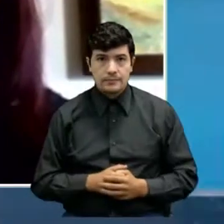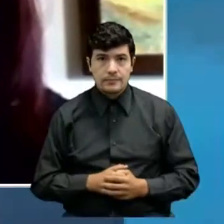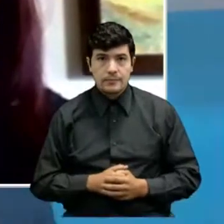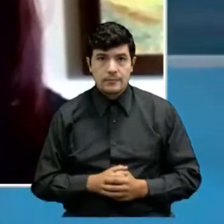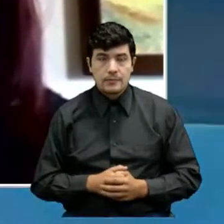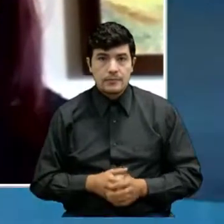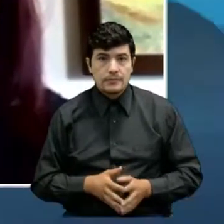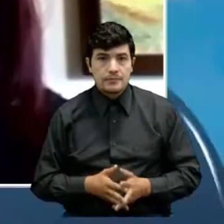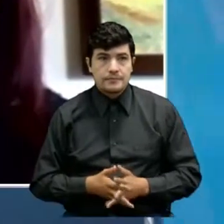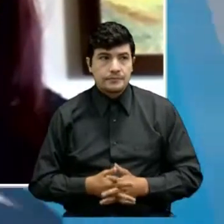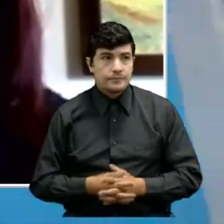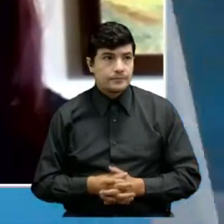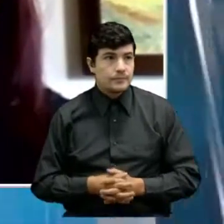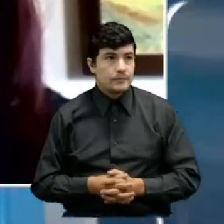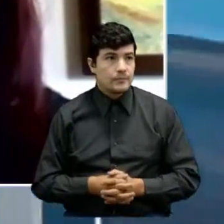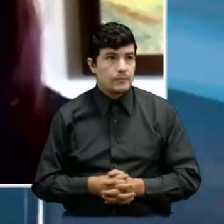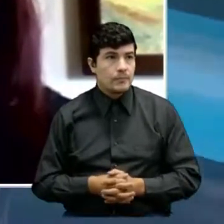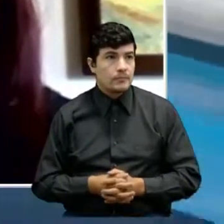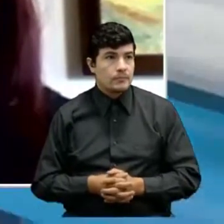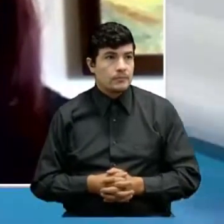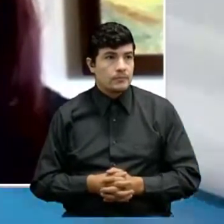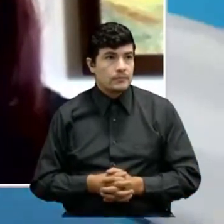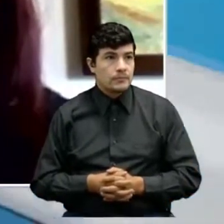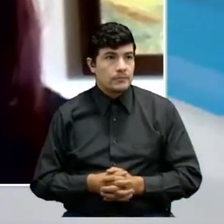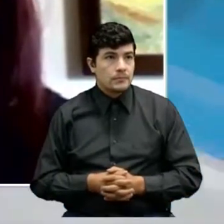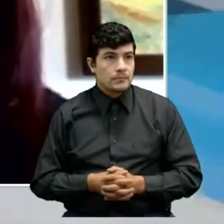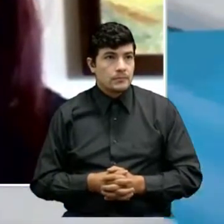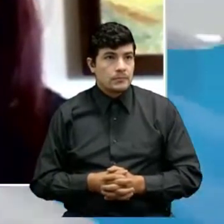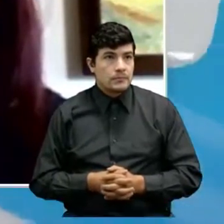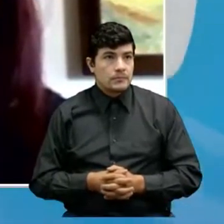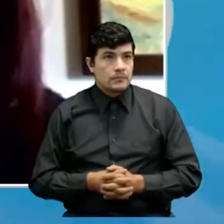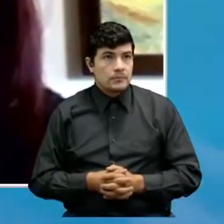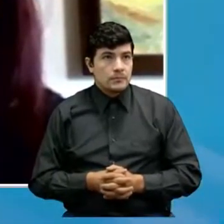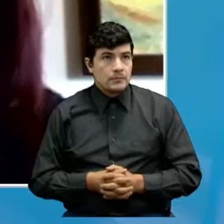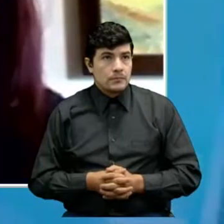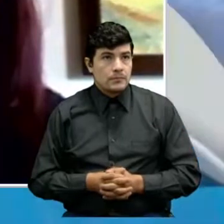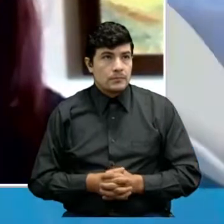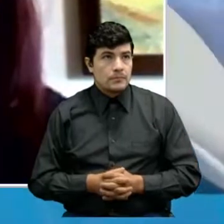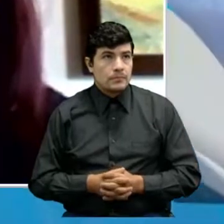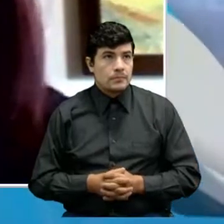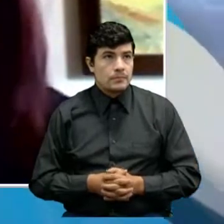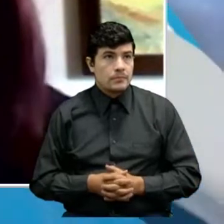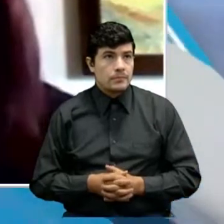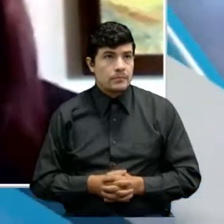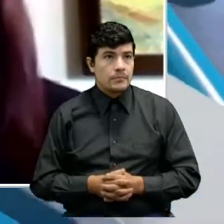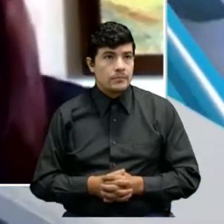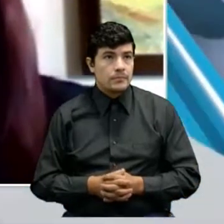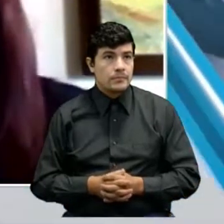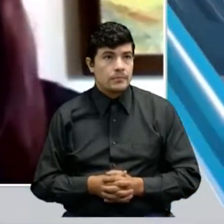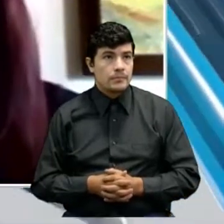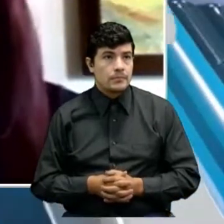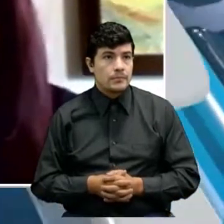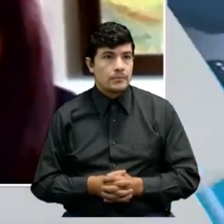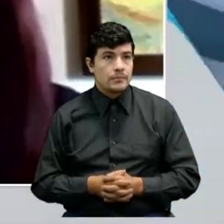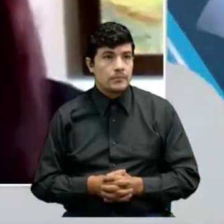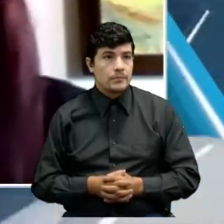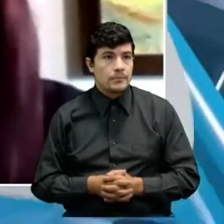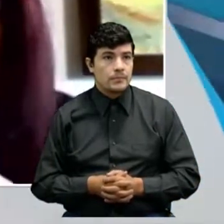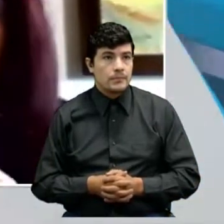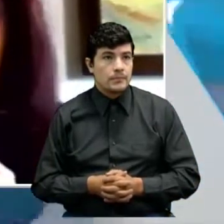al derecho privado, al sector privado? Doctora Ingrid.